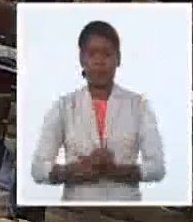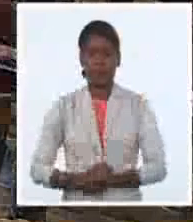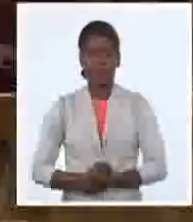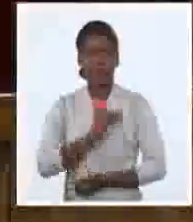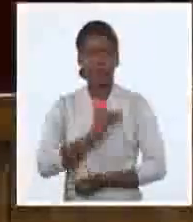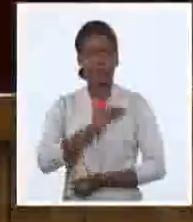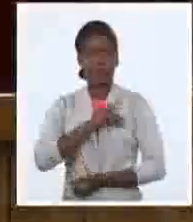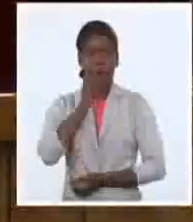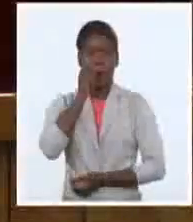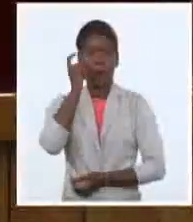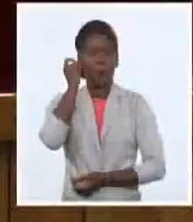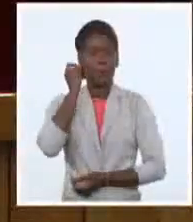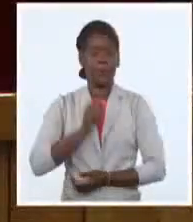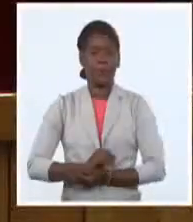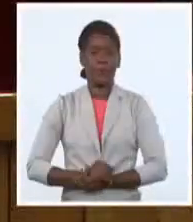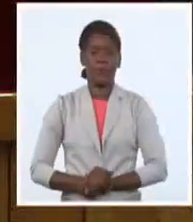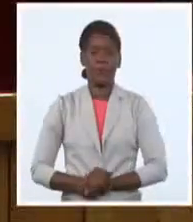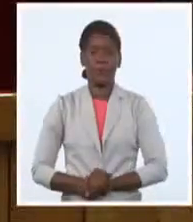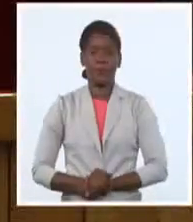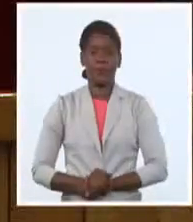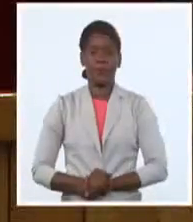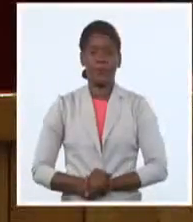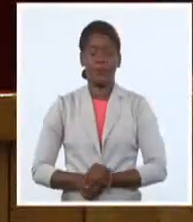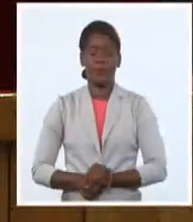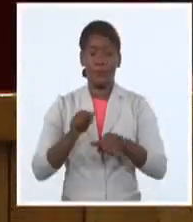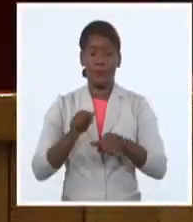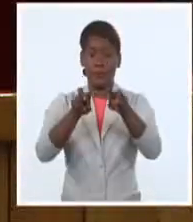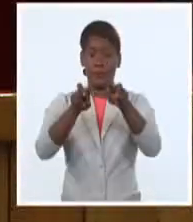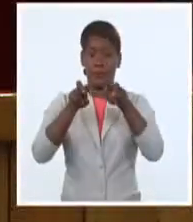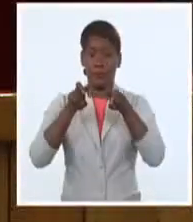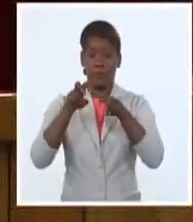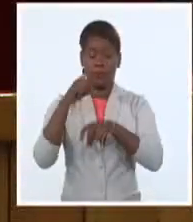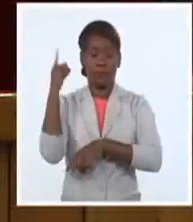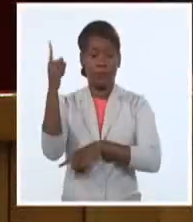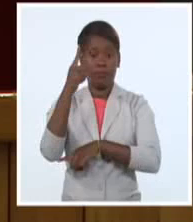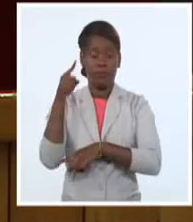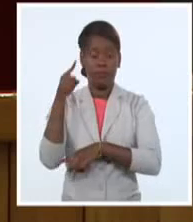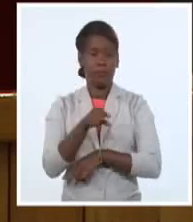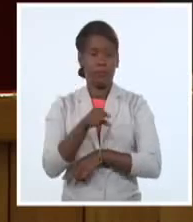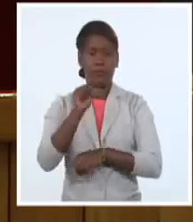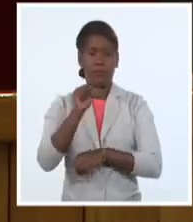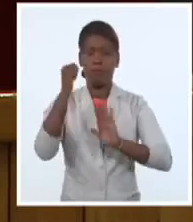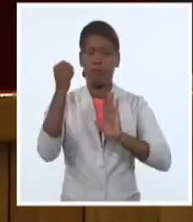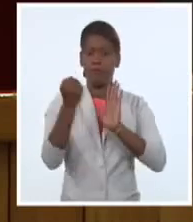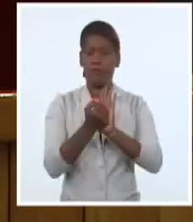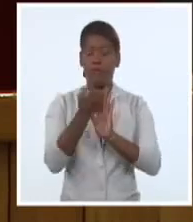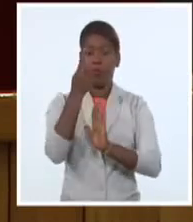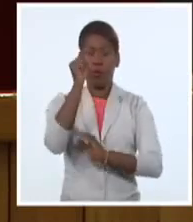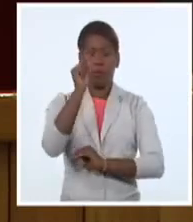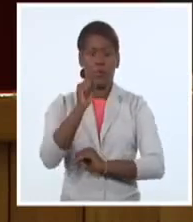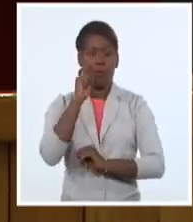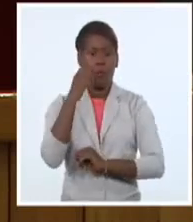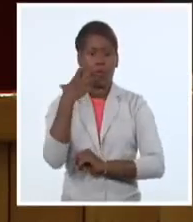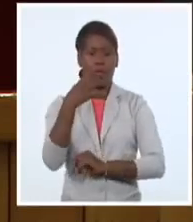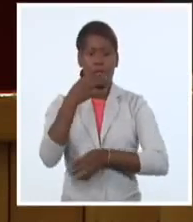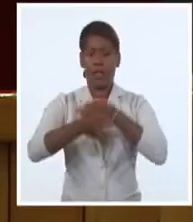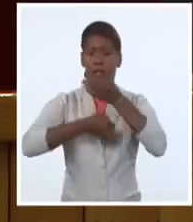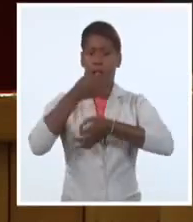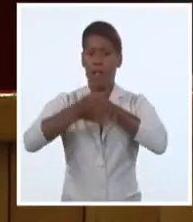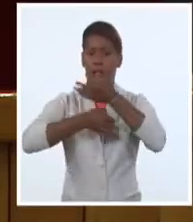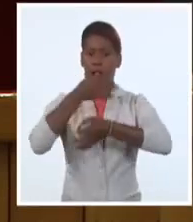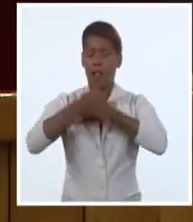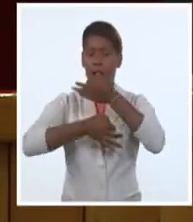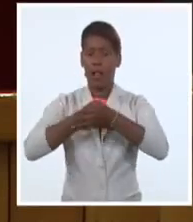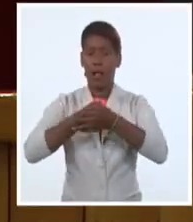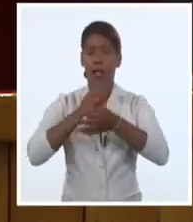Diputadas y diputados, esta Asamblea aprobó recientemente una importante declaración que denuncia la injerencia del